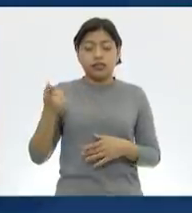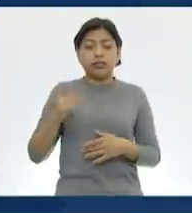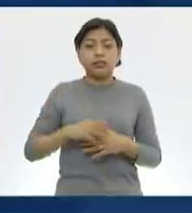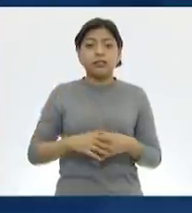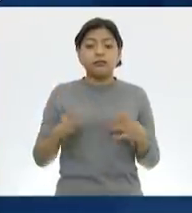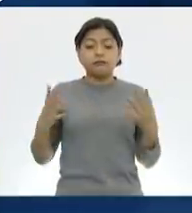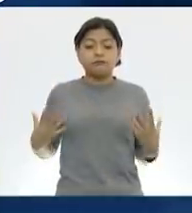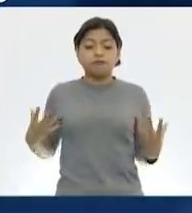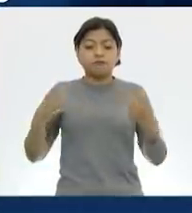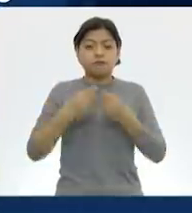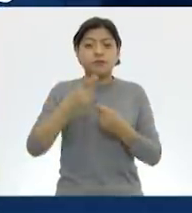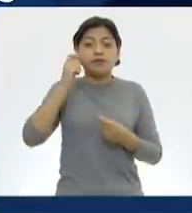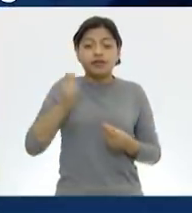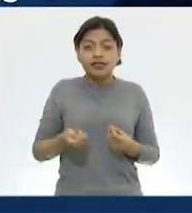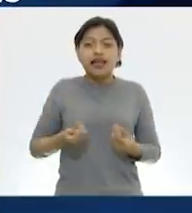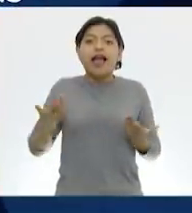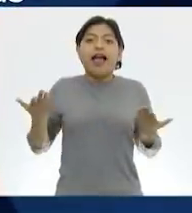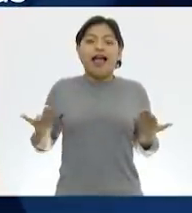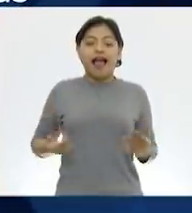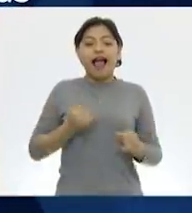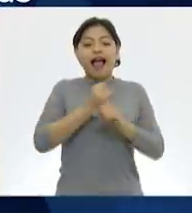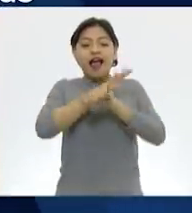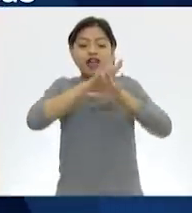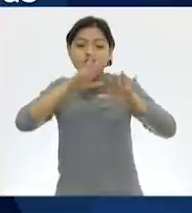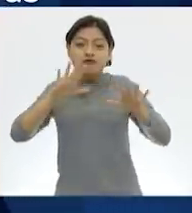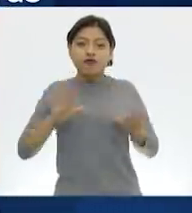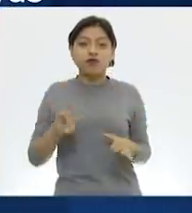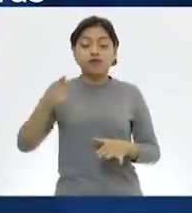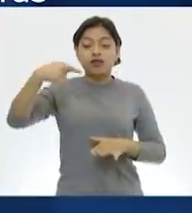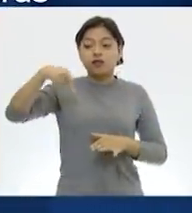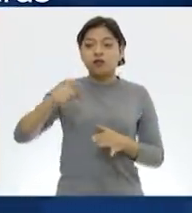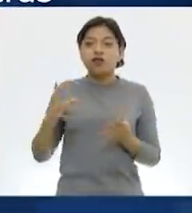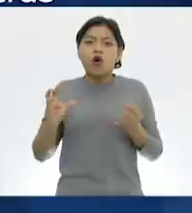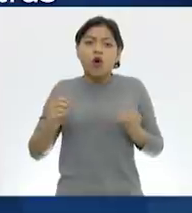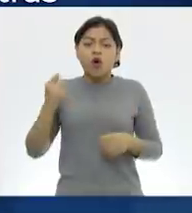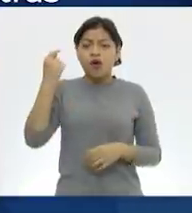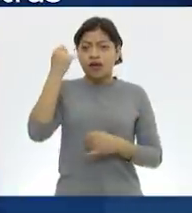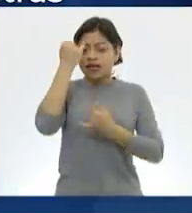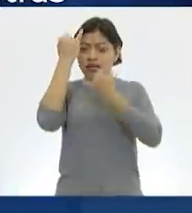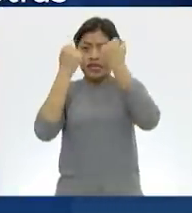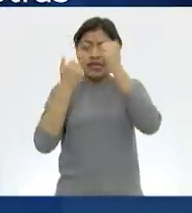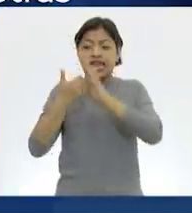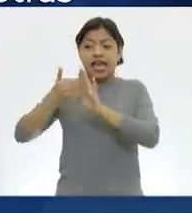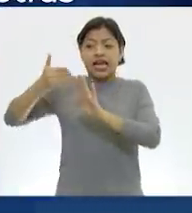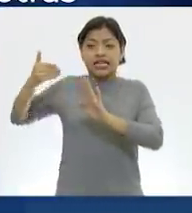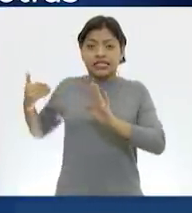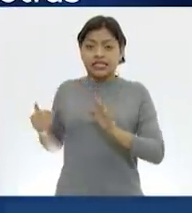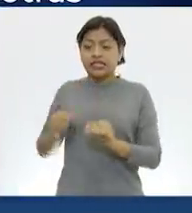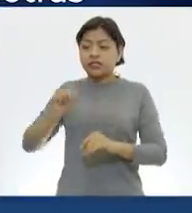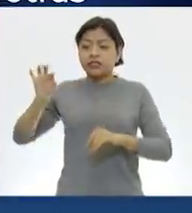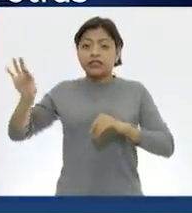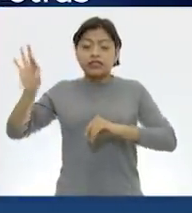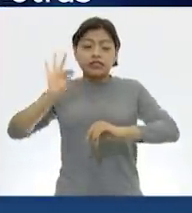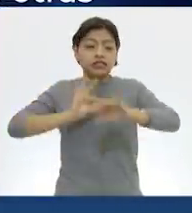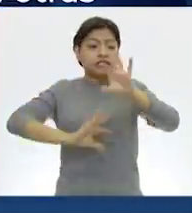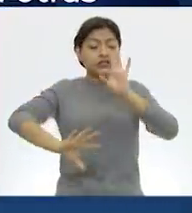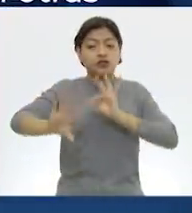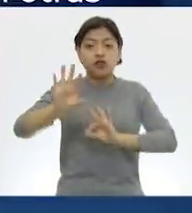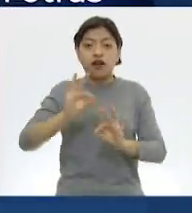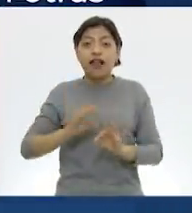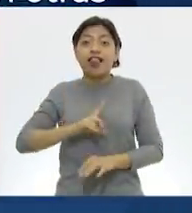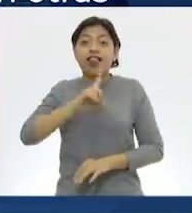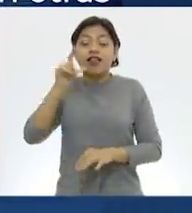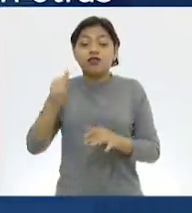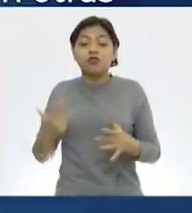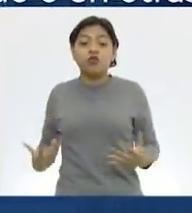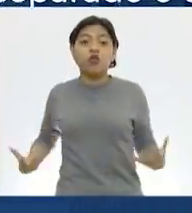es una obra que reúne informaciones, preceptos o doctrinas aparecidas antes por separado o en otras obras.